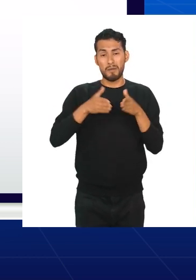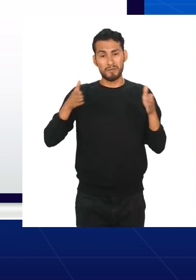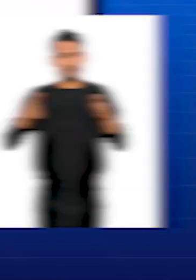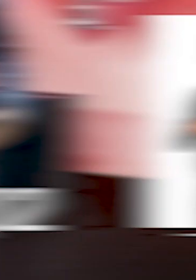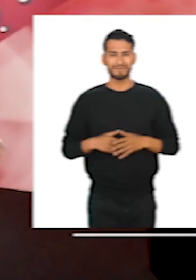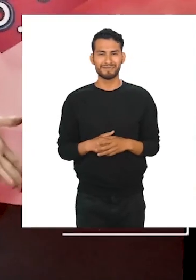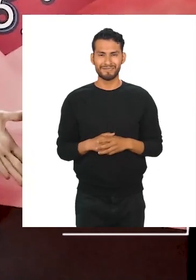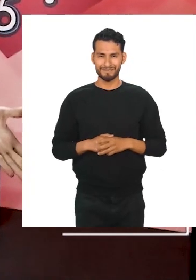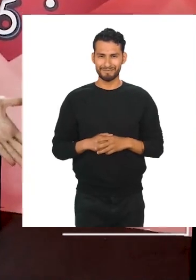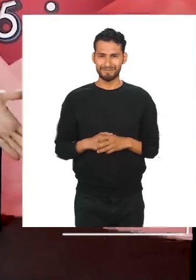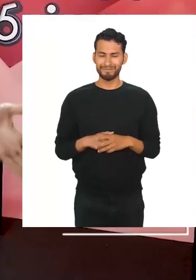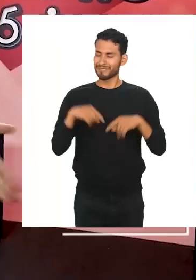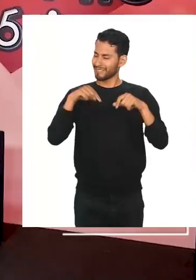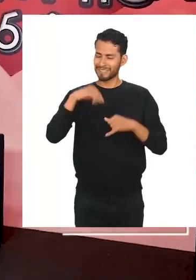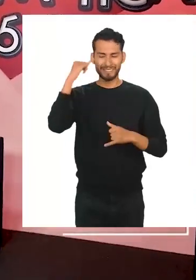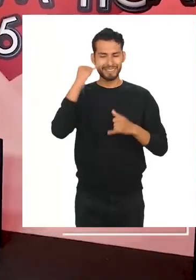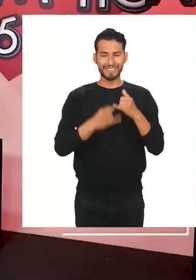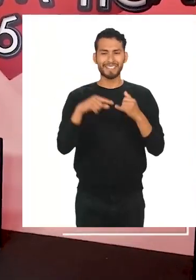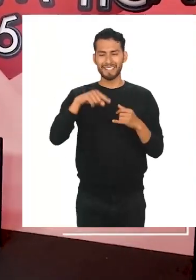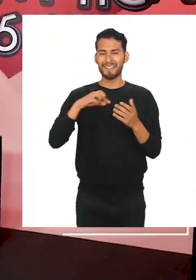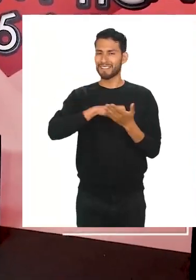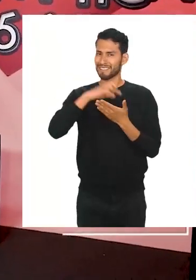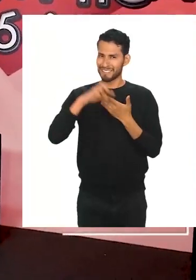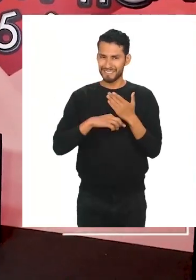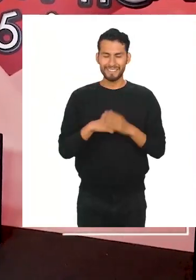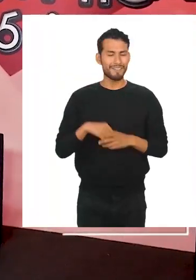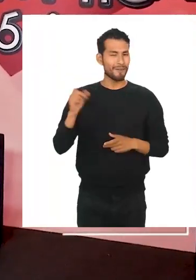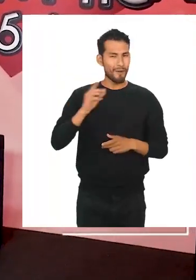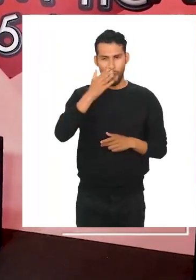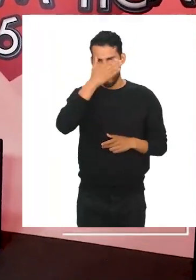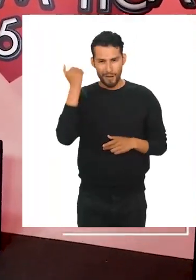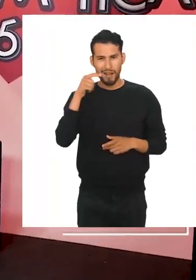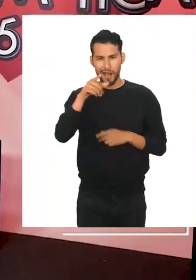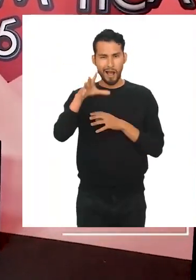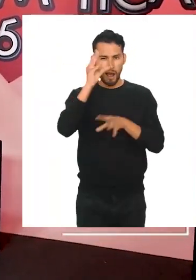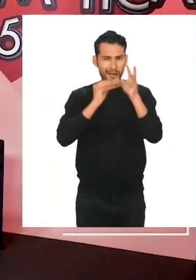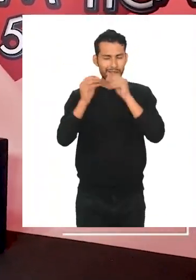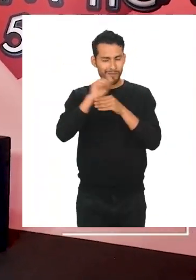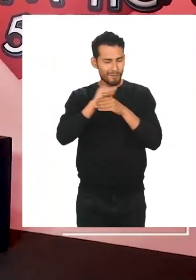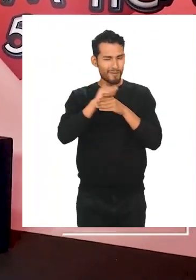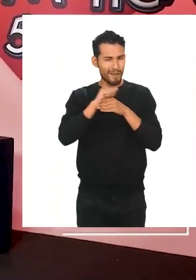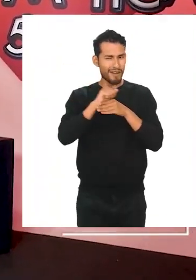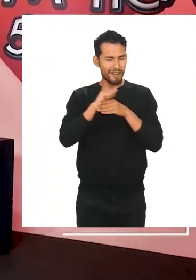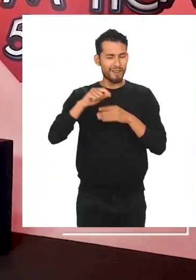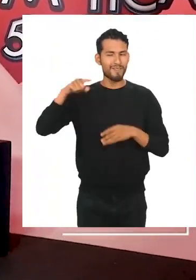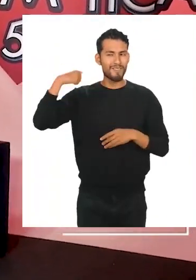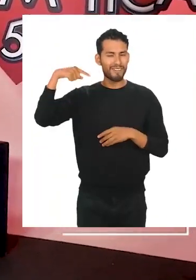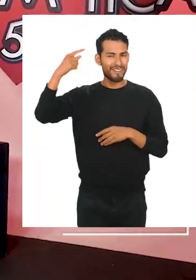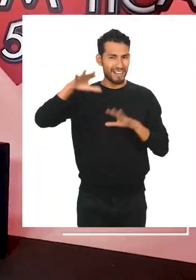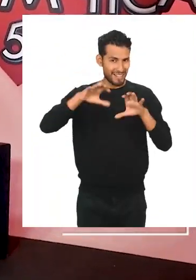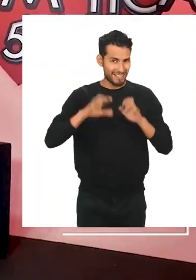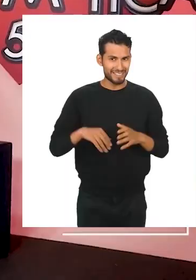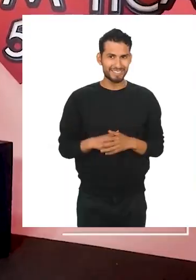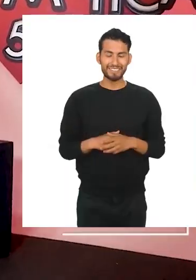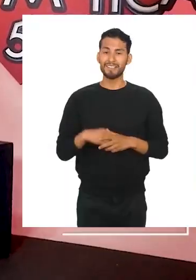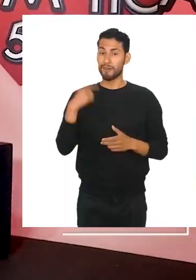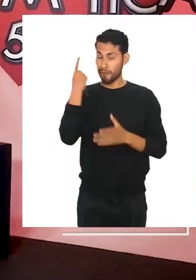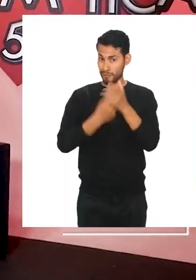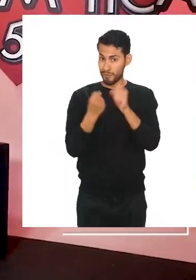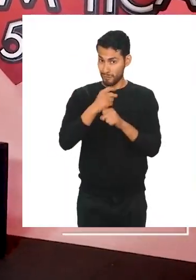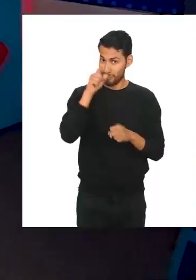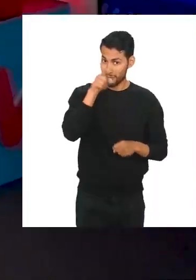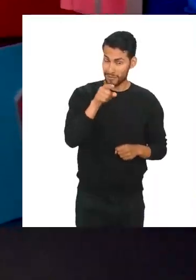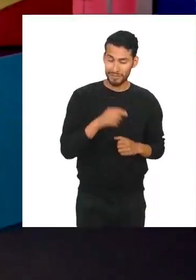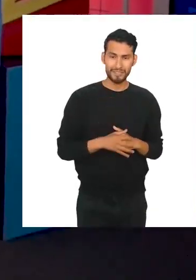amplitud. Chicos, hemos llegado a la parte final del programa y no se olviden de repasar este tema para sus próximos exámenes. Confío en